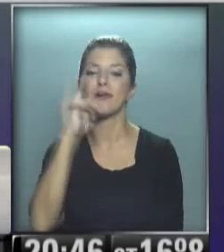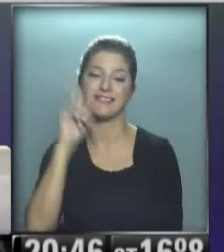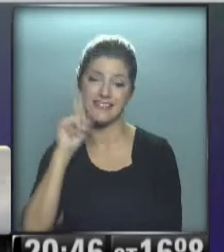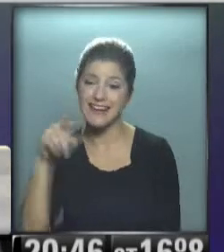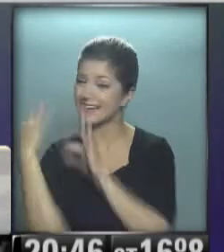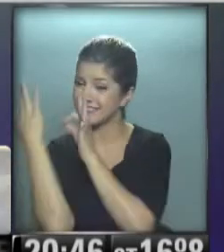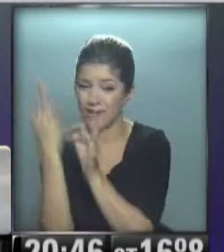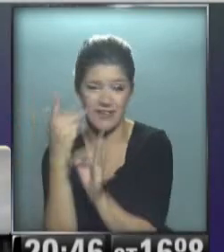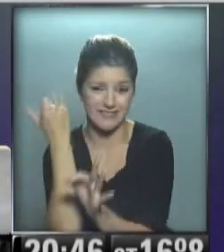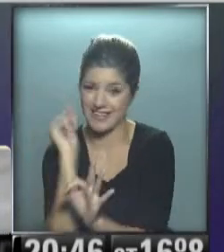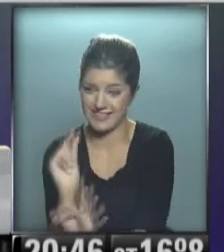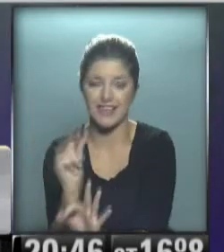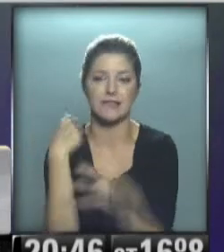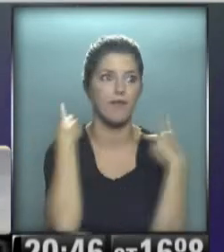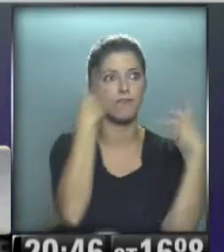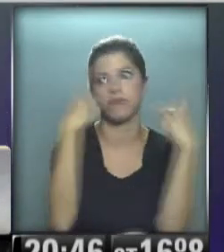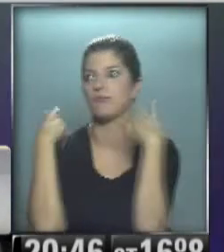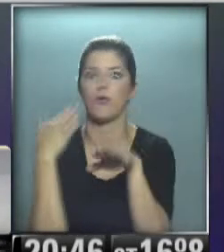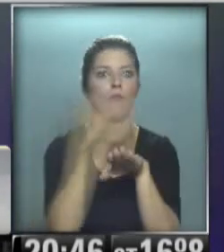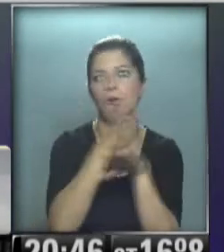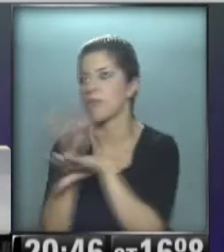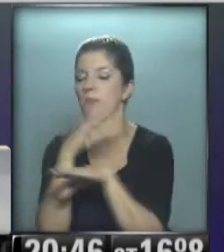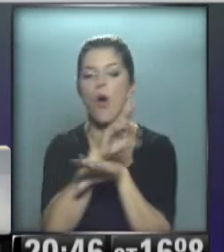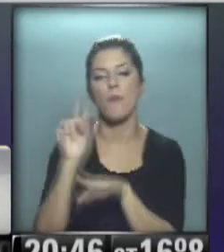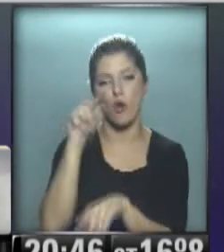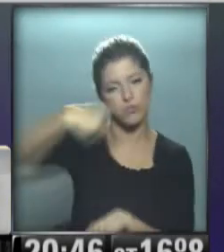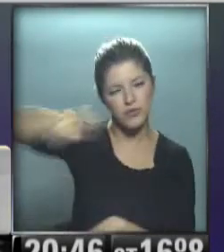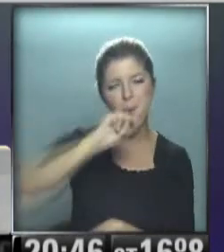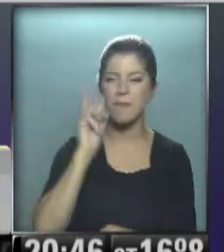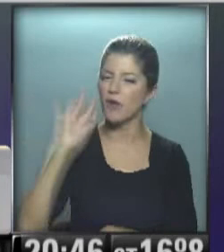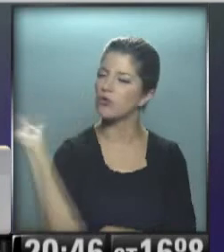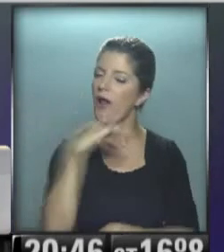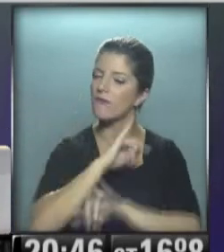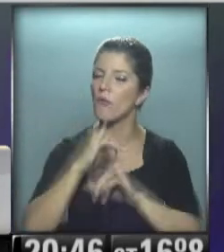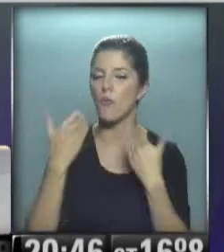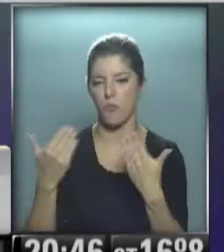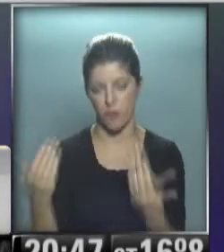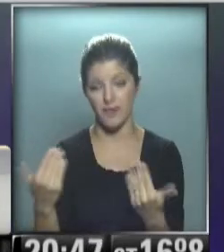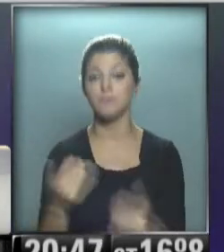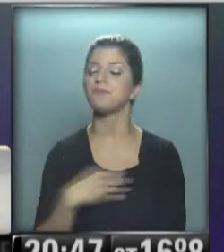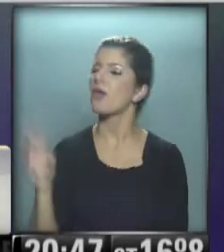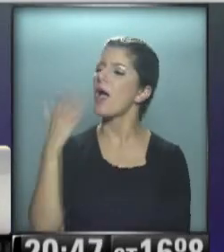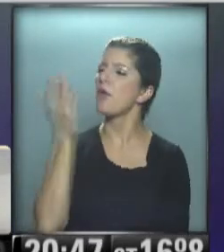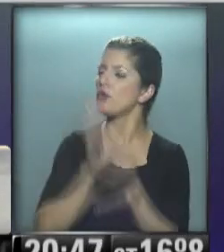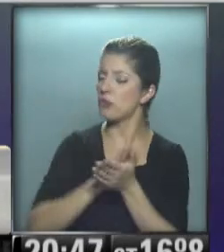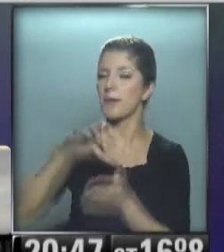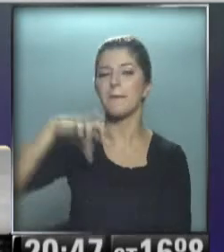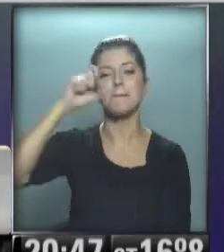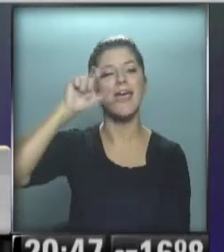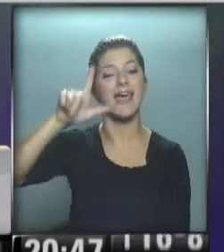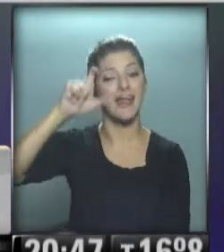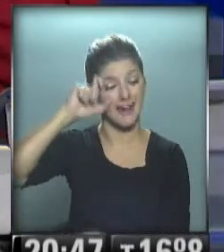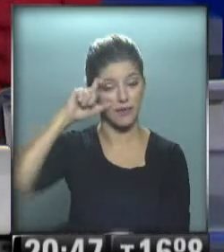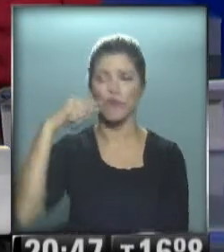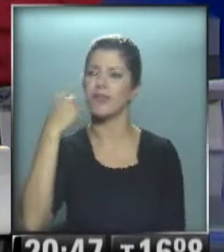están viajando de un lugar a otro para que ustedes puedan tener toda la información respecto de lo del Mundial. Lo que decía de Pelé es que en realidad cuando dice que